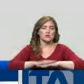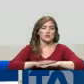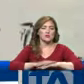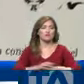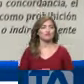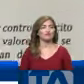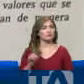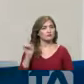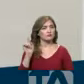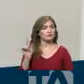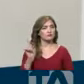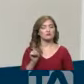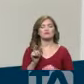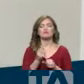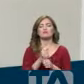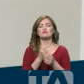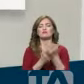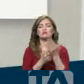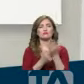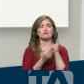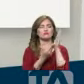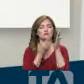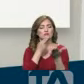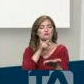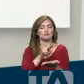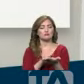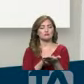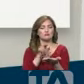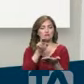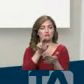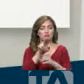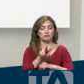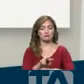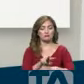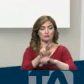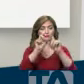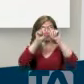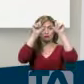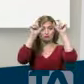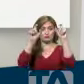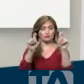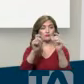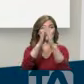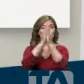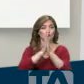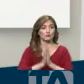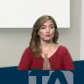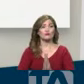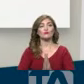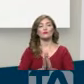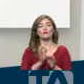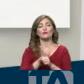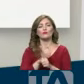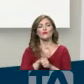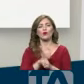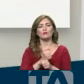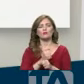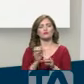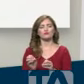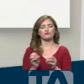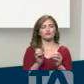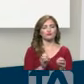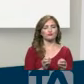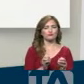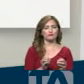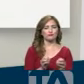jubilados como parte de las acciones realizadas muestra esta carta dirigida al superintendente de compañías pidiéndole que se tomen las medidas pertinentes para que